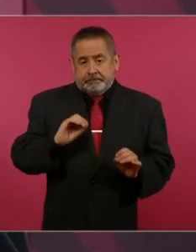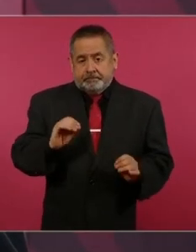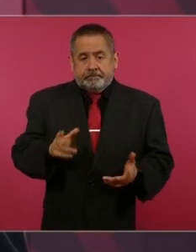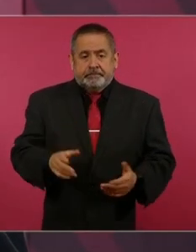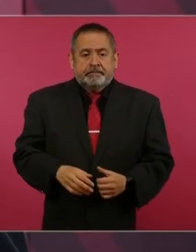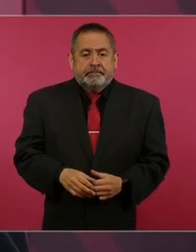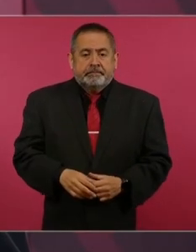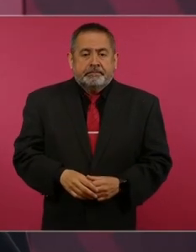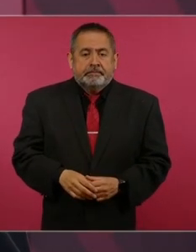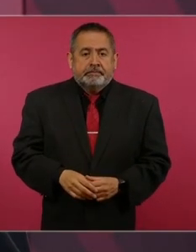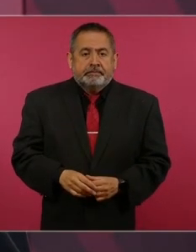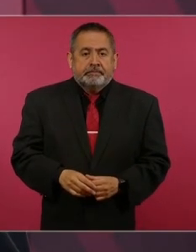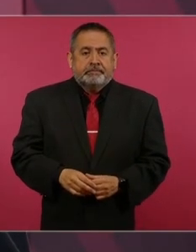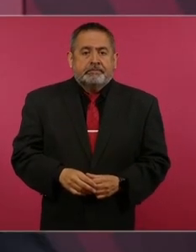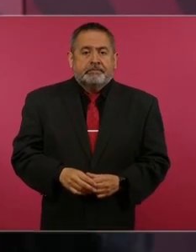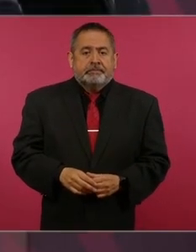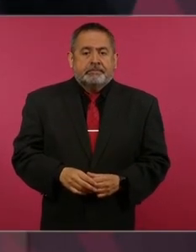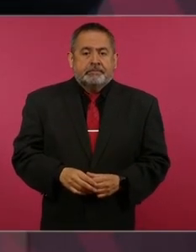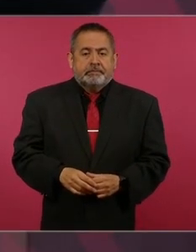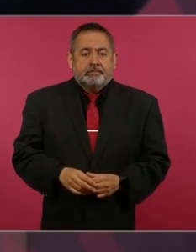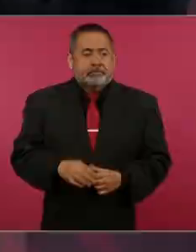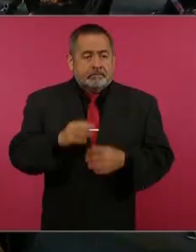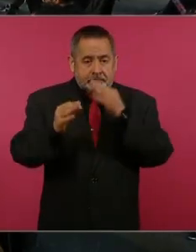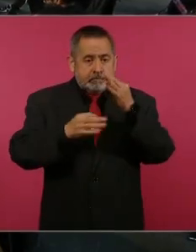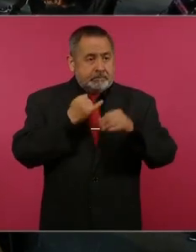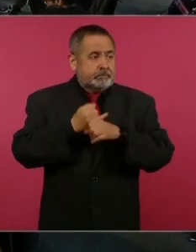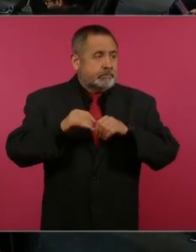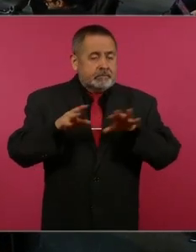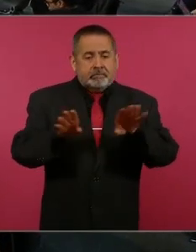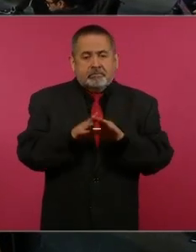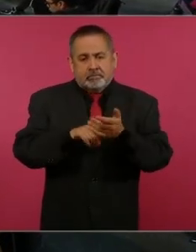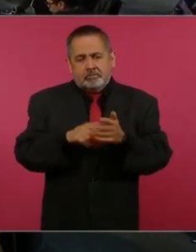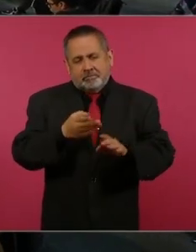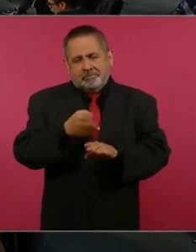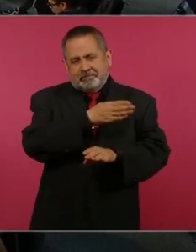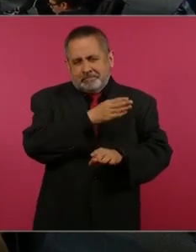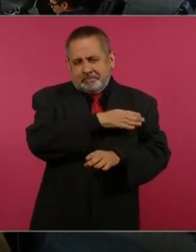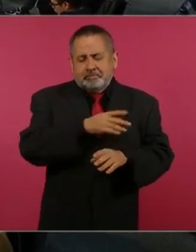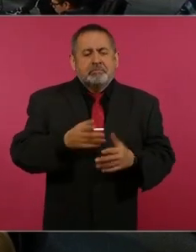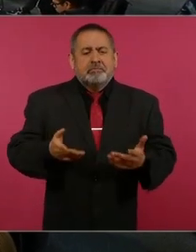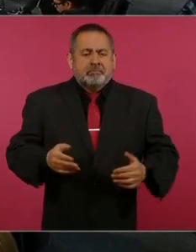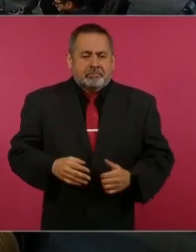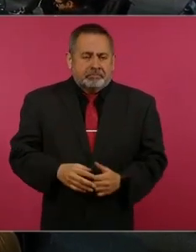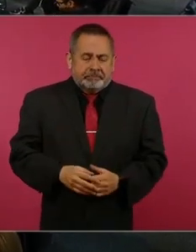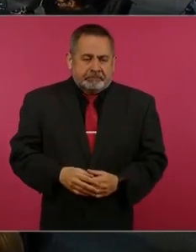los medios de comunicación